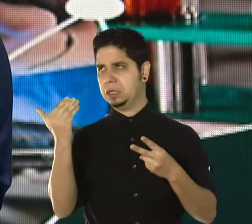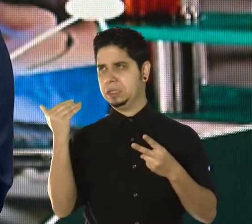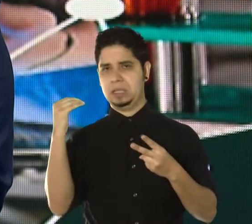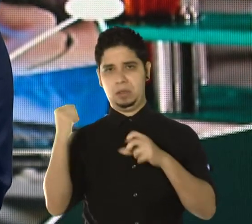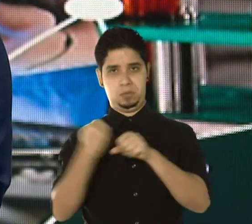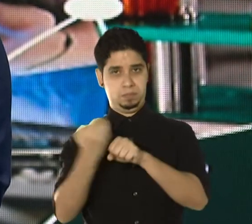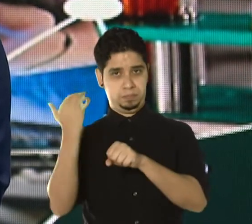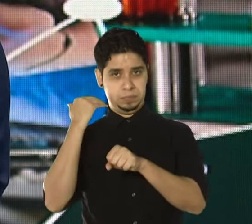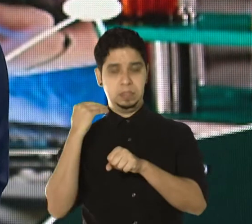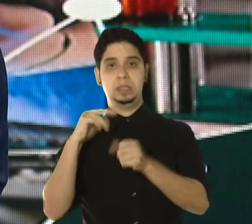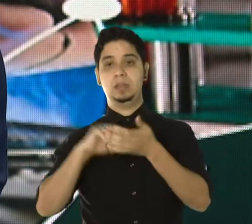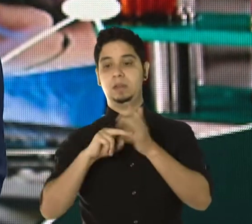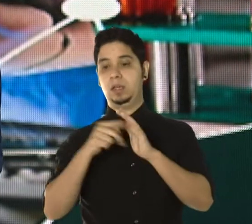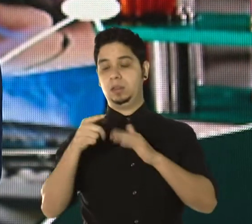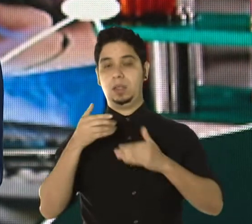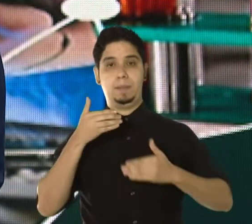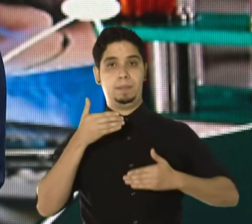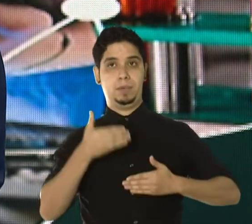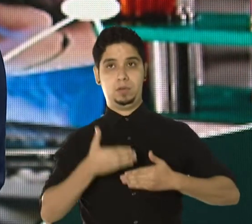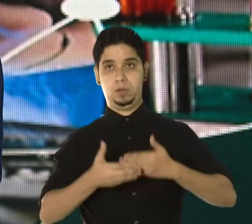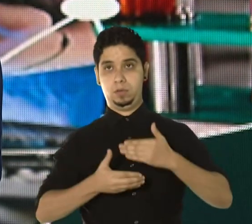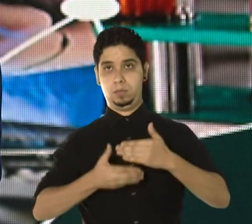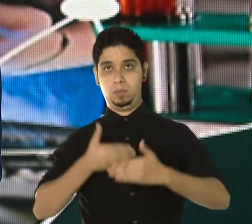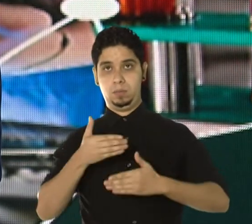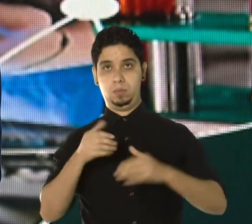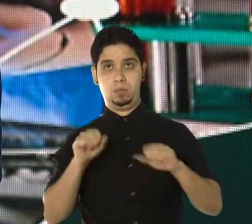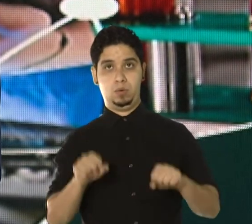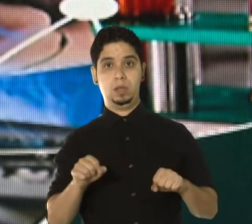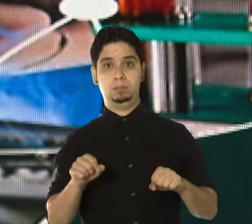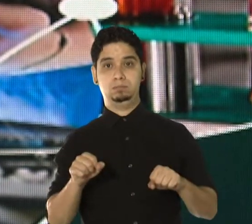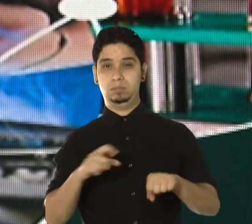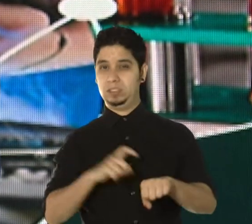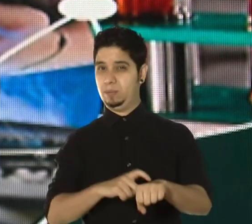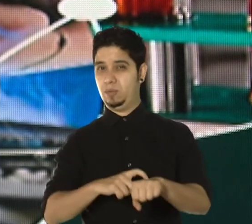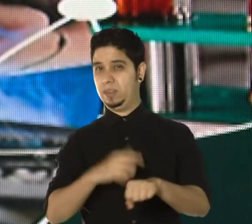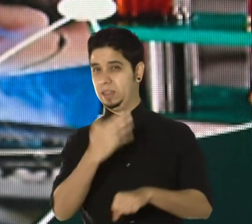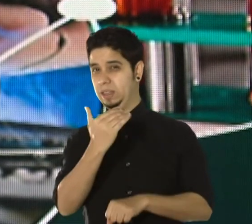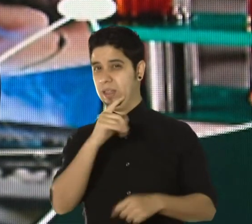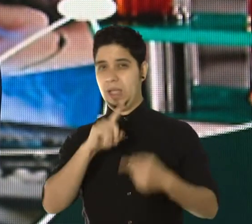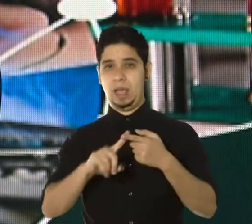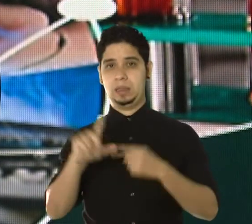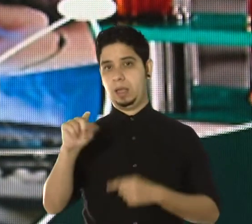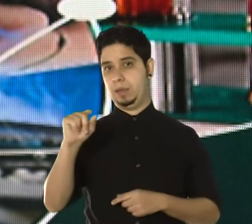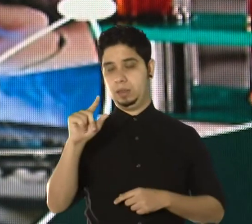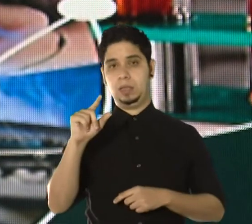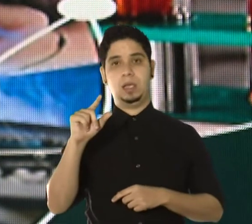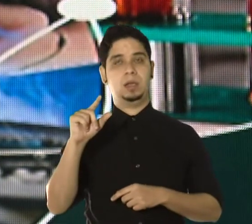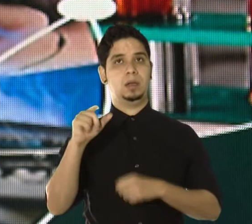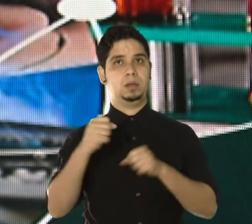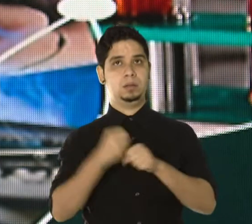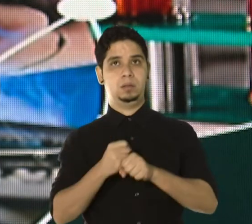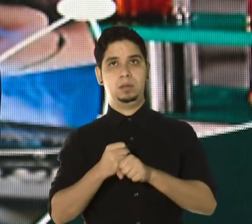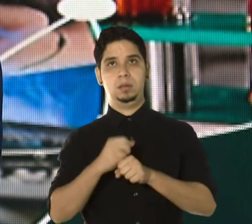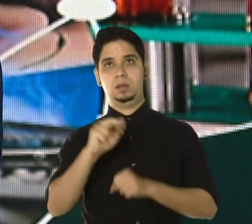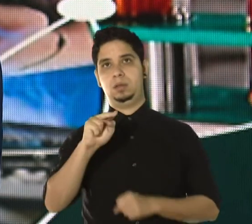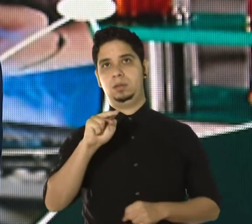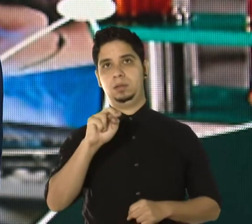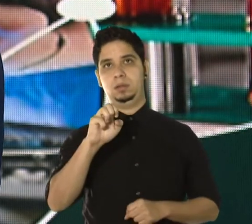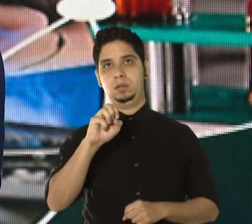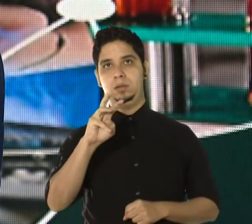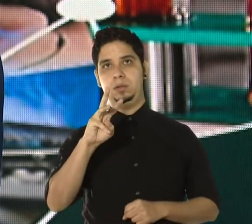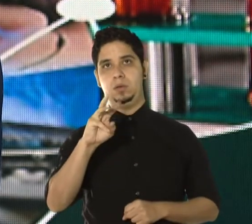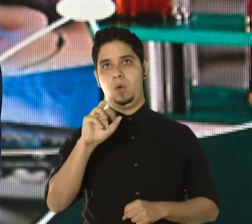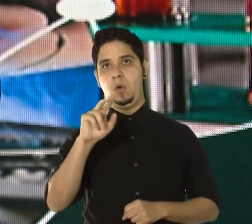que nos ha enseñado es que estos procesos pueden tomar de 15 a 20 años. De hecho, en el área de Nueva Orleans todavía están saliendo